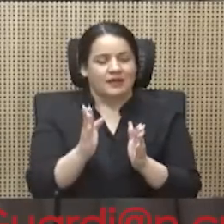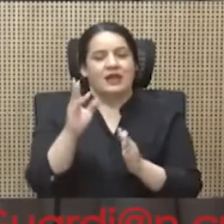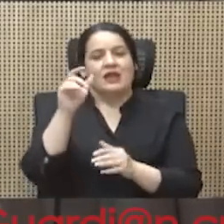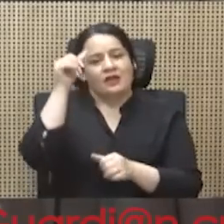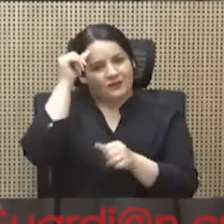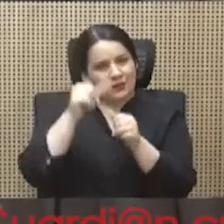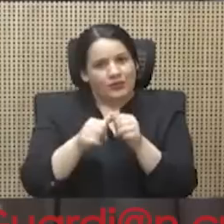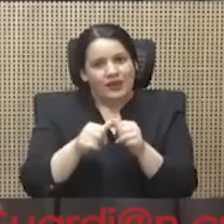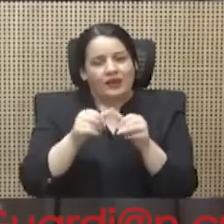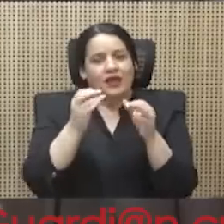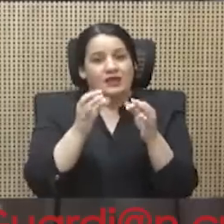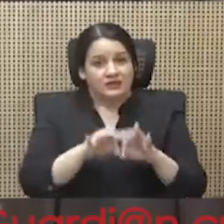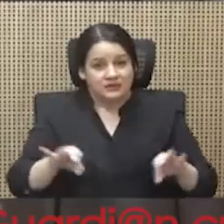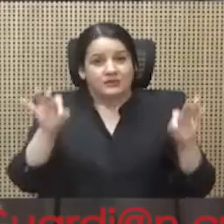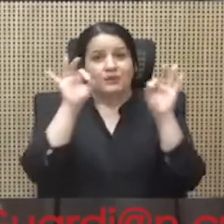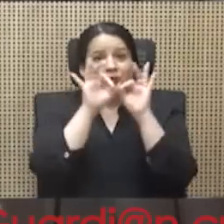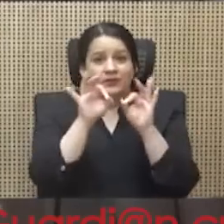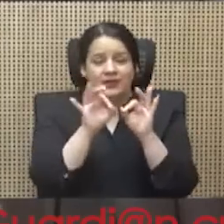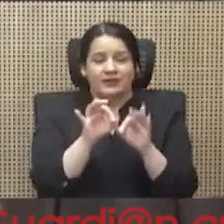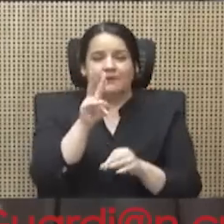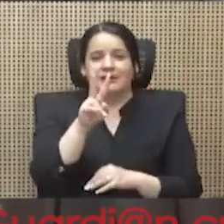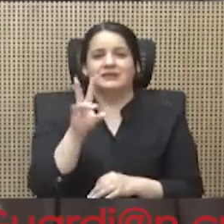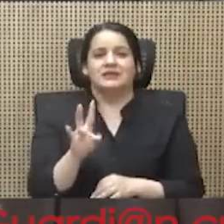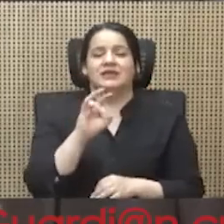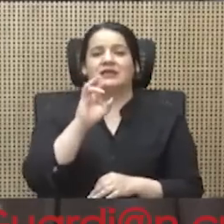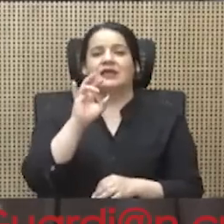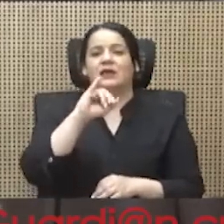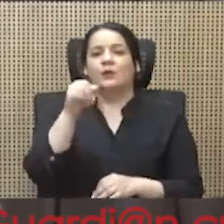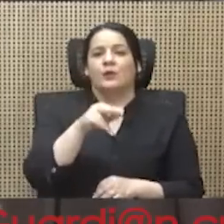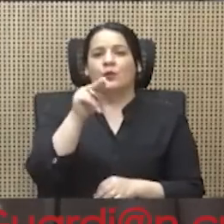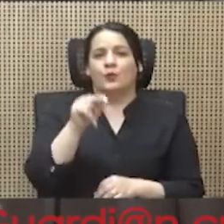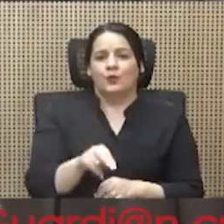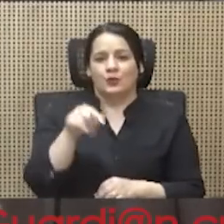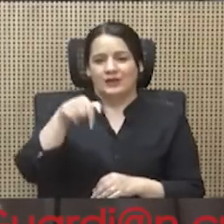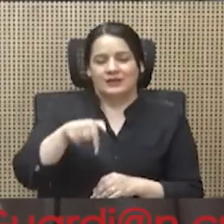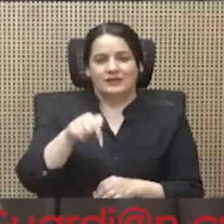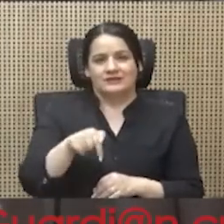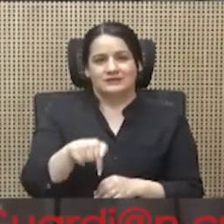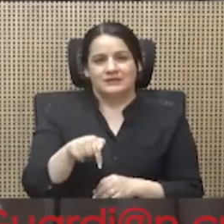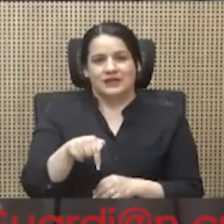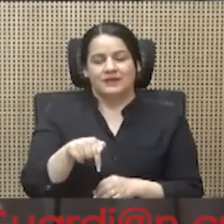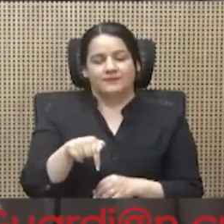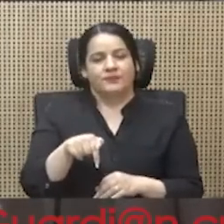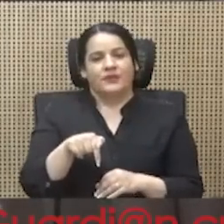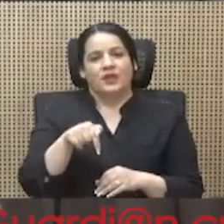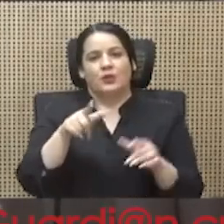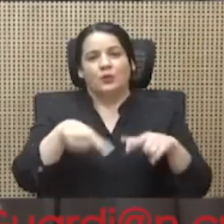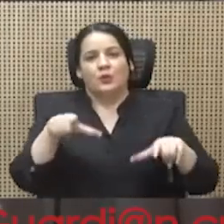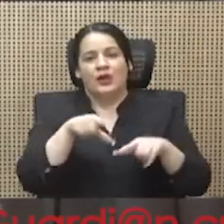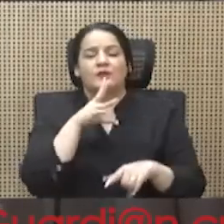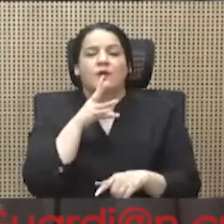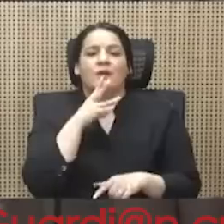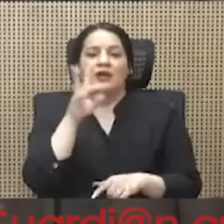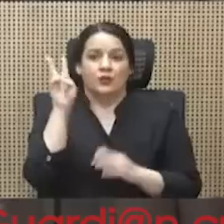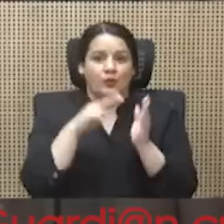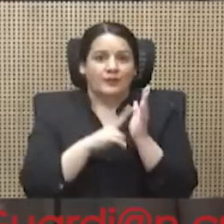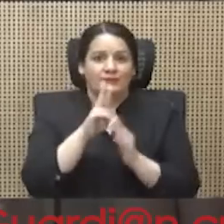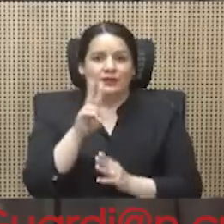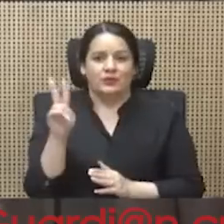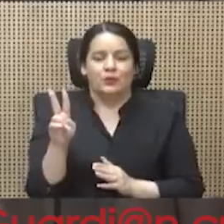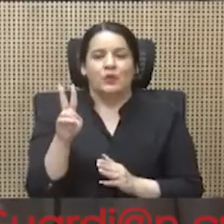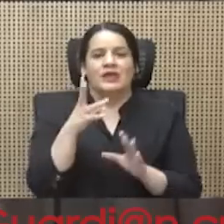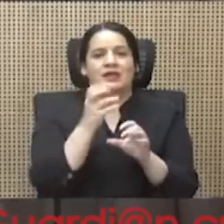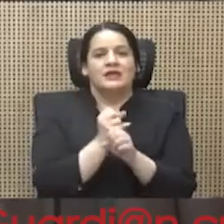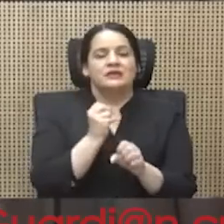2022 en este mismo espacio hice una intervención donde instalas autoridades judiciales actuar diligentemente porque las